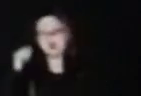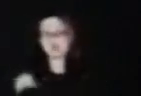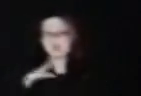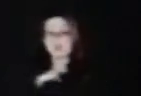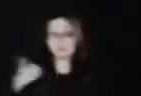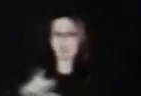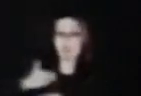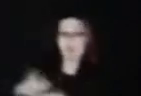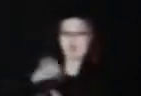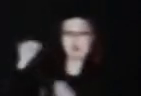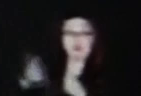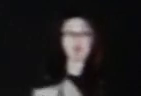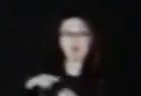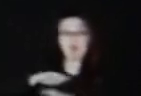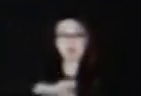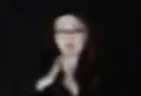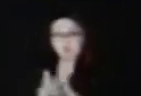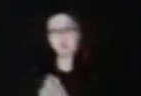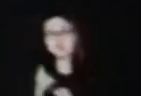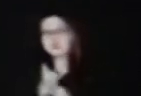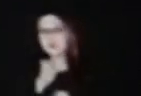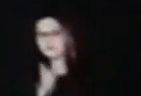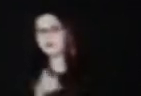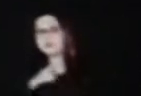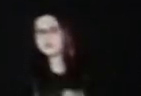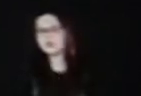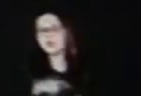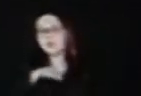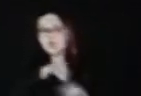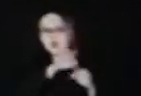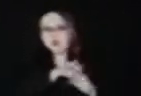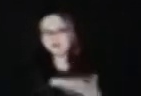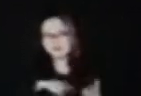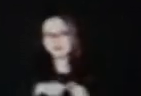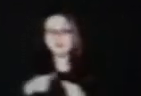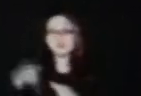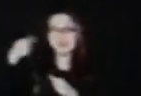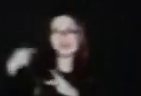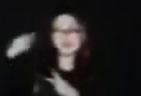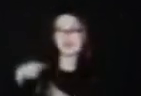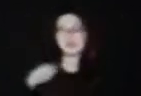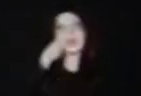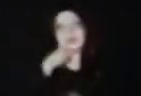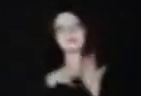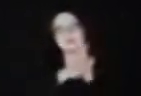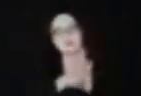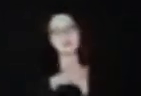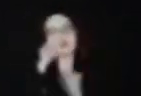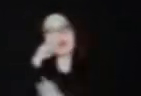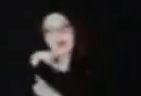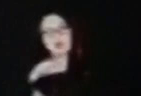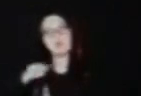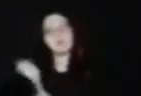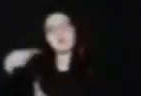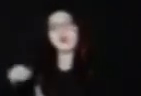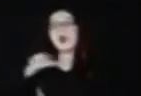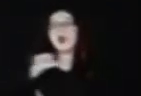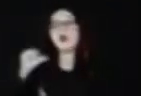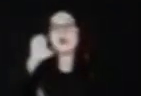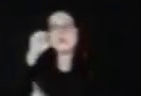lo hicieron otros presidentes en las pasadas elecciones presidenciales. Fueron las primeras palabras del